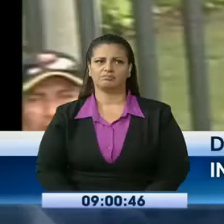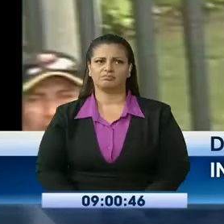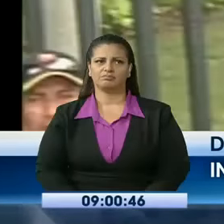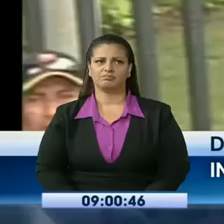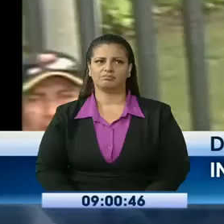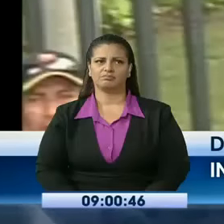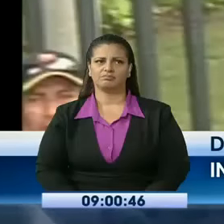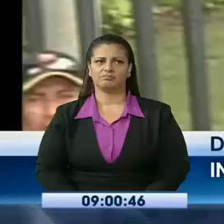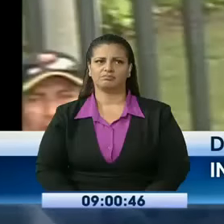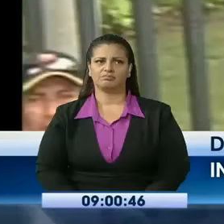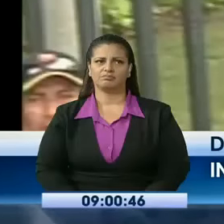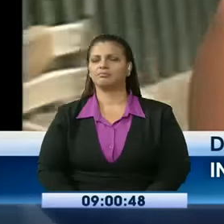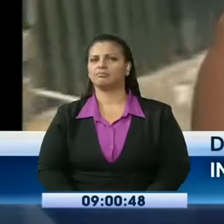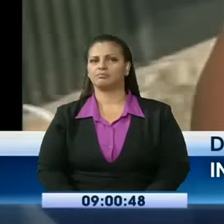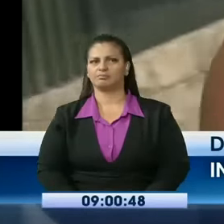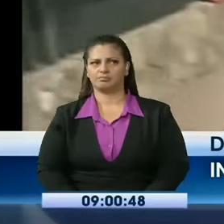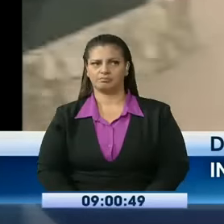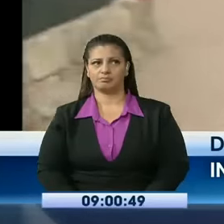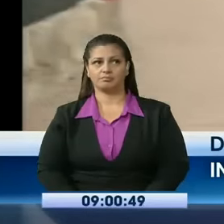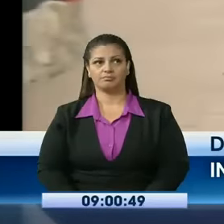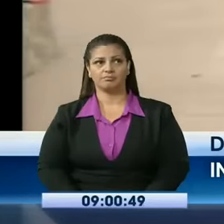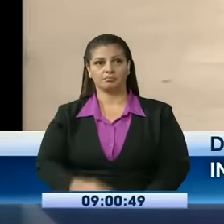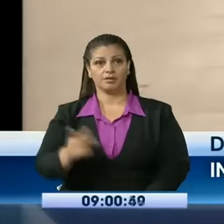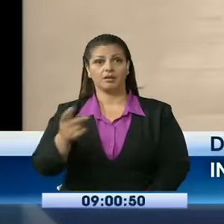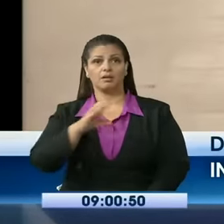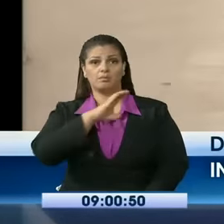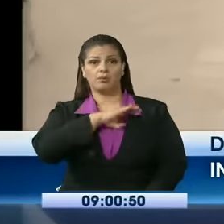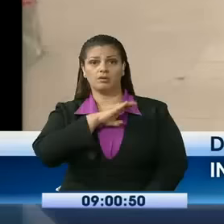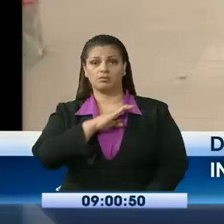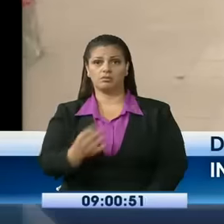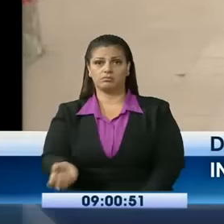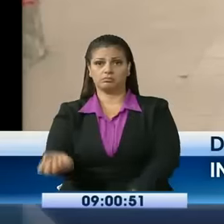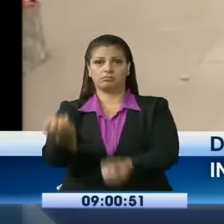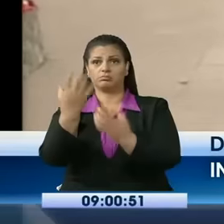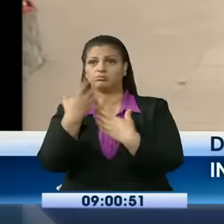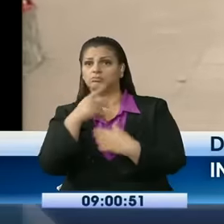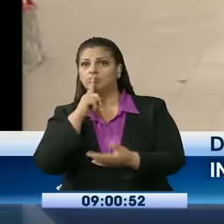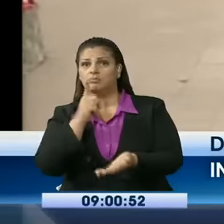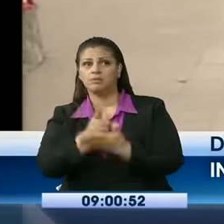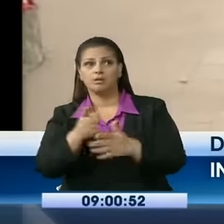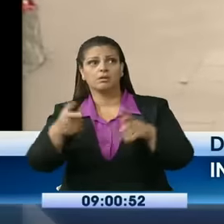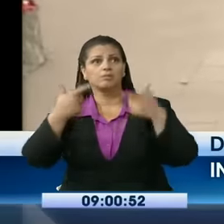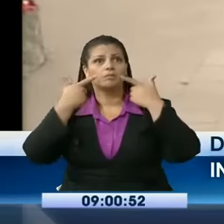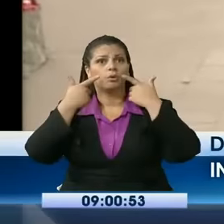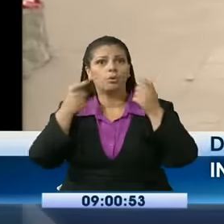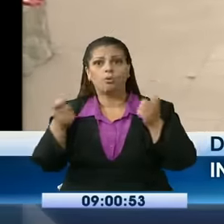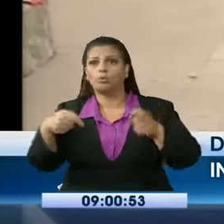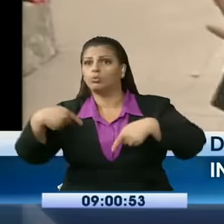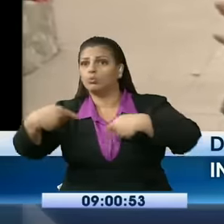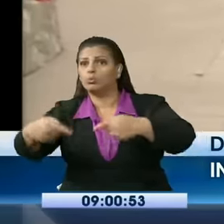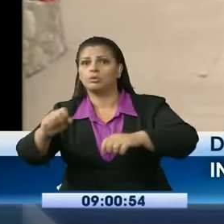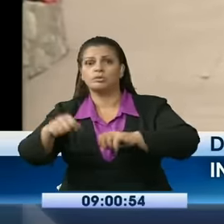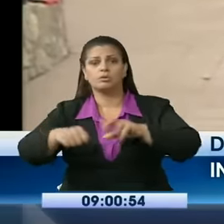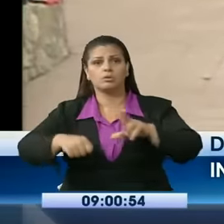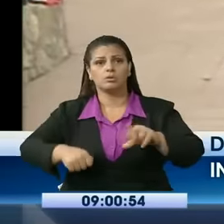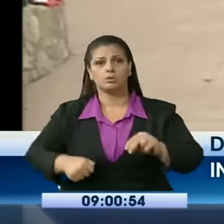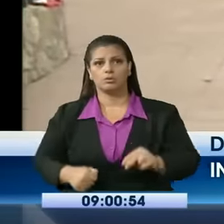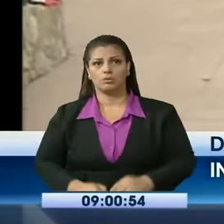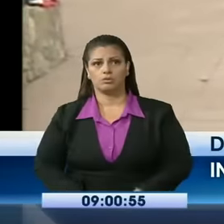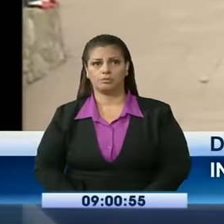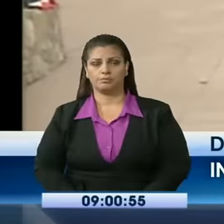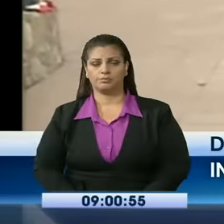regresar a estudios porque vamos a esperar la respuesta de la policía, del jefe de este circuito, sobre el pedido que están realizando quienes venden productos